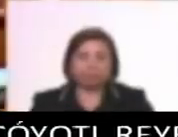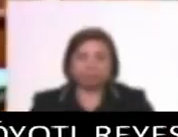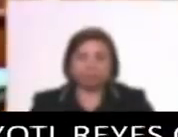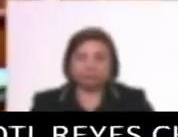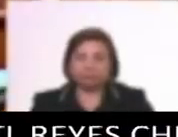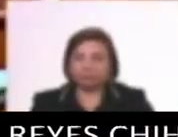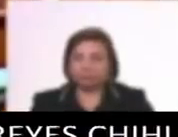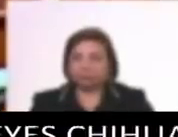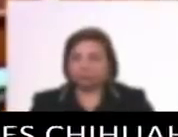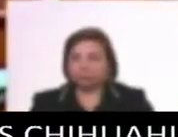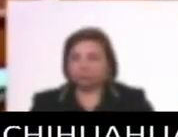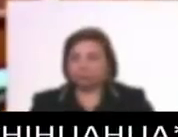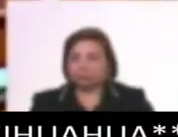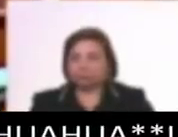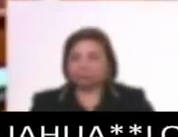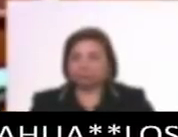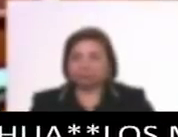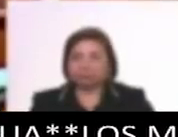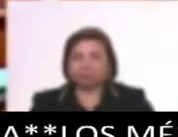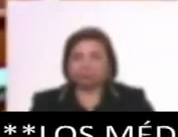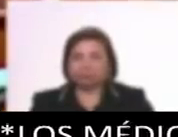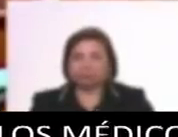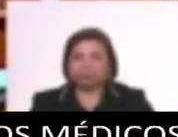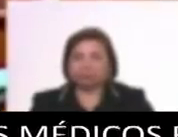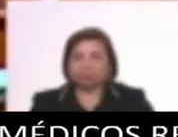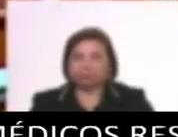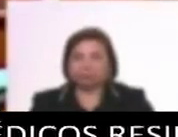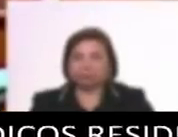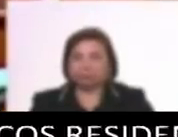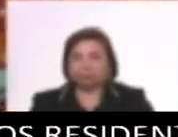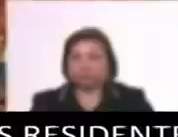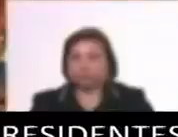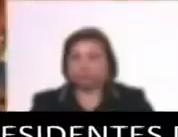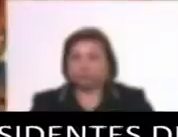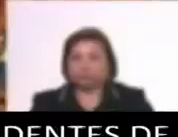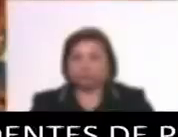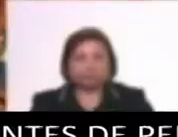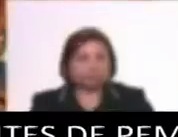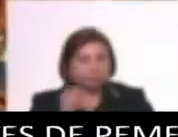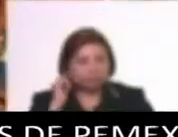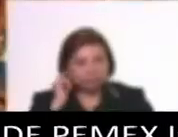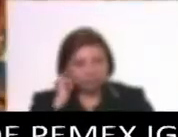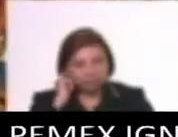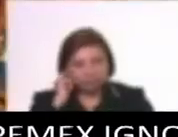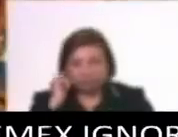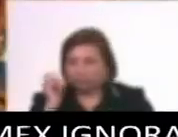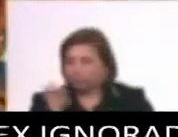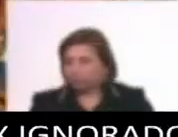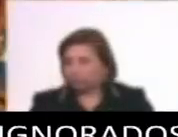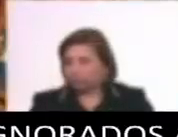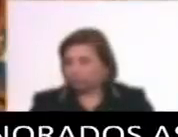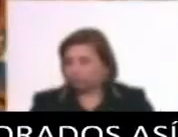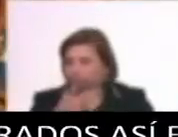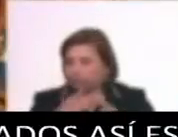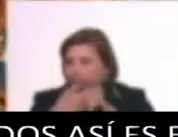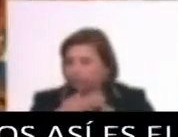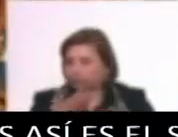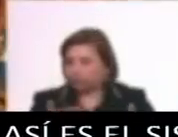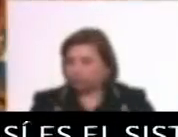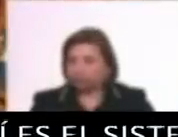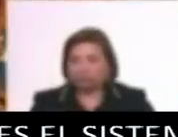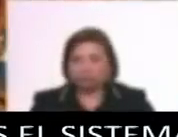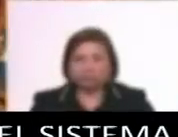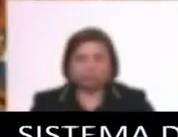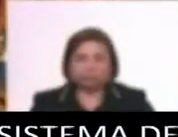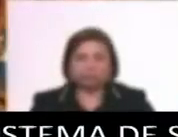diciembre en nuestro país, que ha sido un autogolpe del mismo presidente, del expresidente Castillo, que efectivamente fue